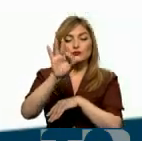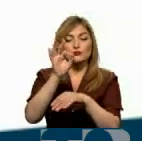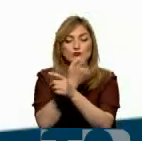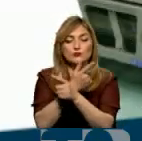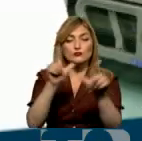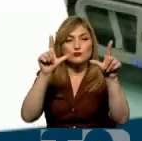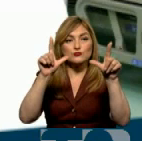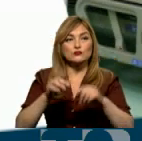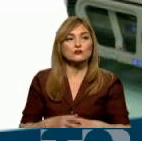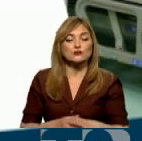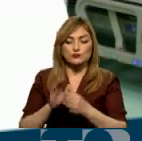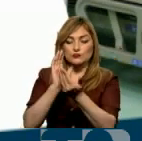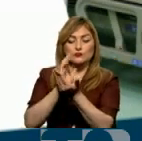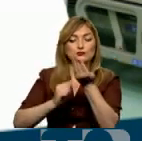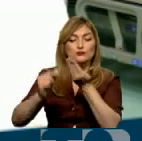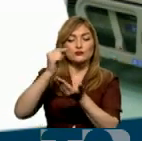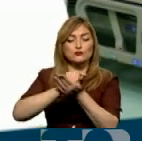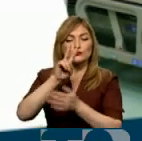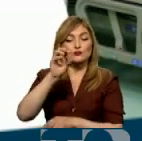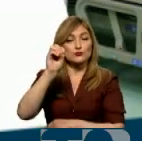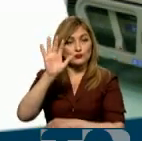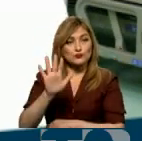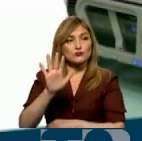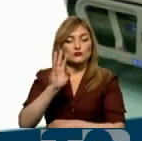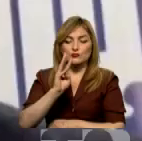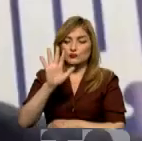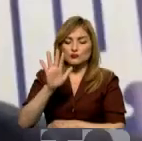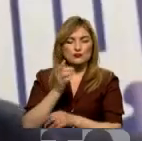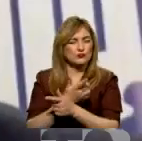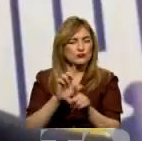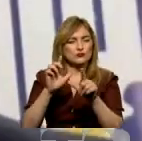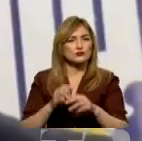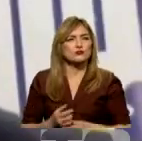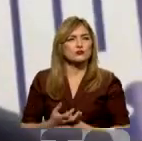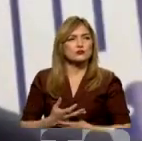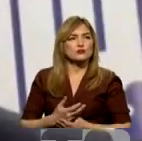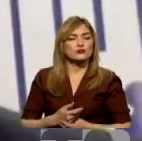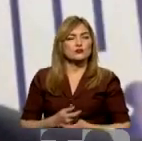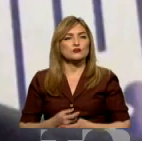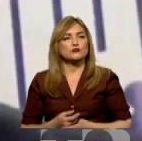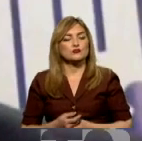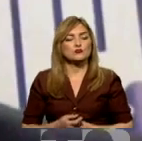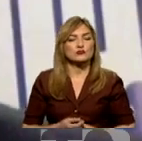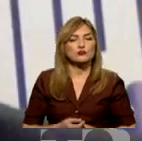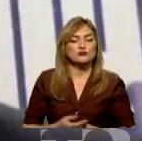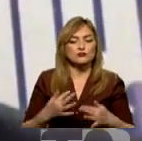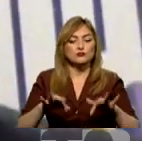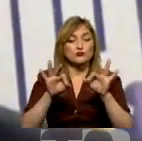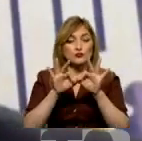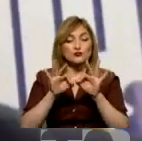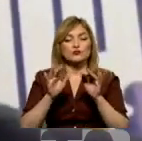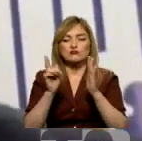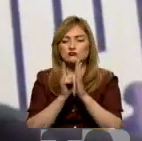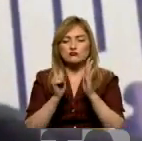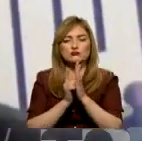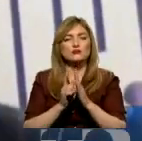disponibles. Y en Guayas, donde el IES dispone de 205 camas, 65 están libres. Contamos todavía con importante disponibilidad, pero nos mantienen en